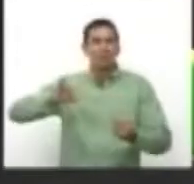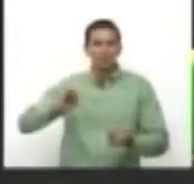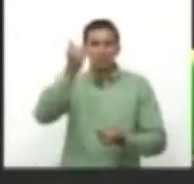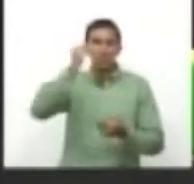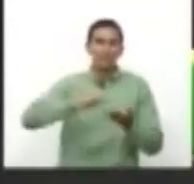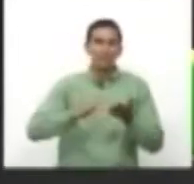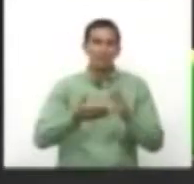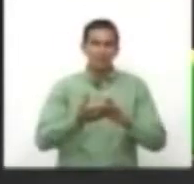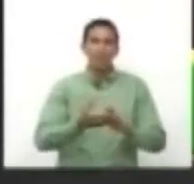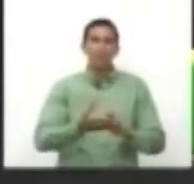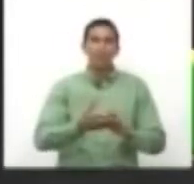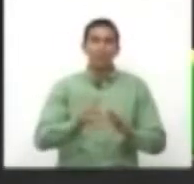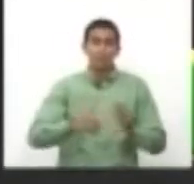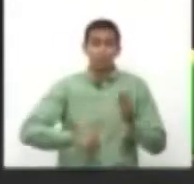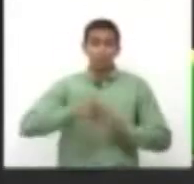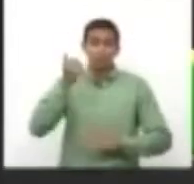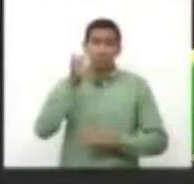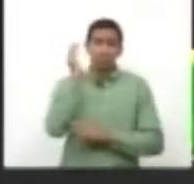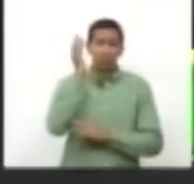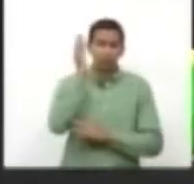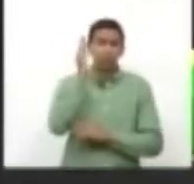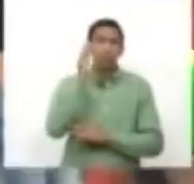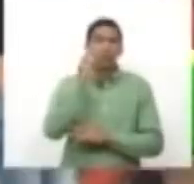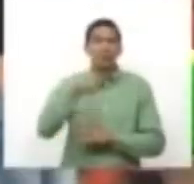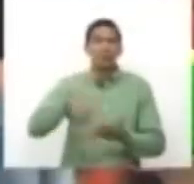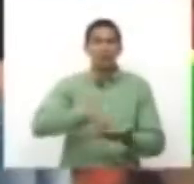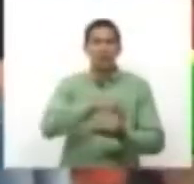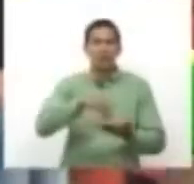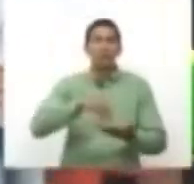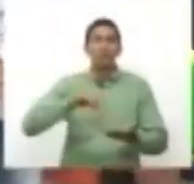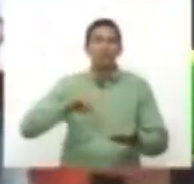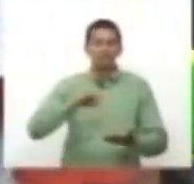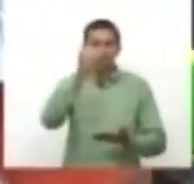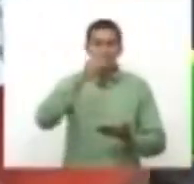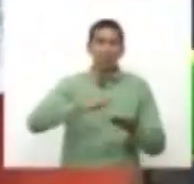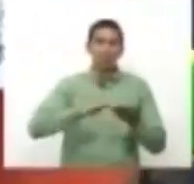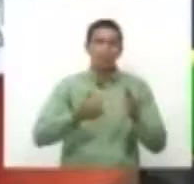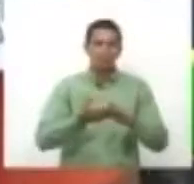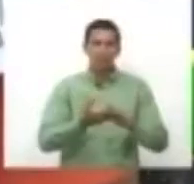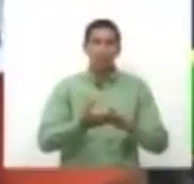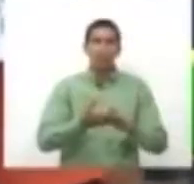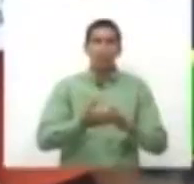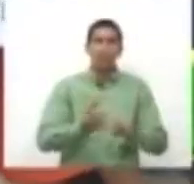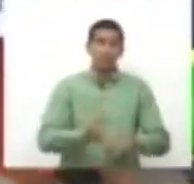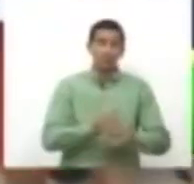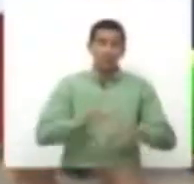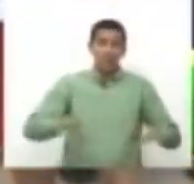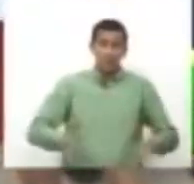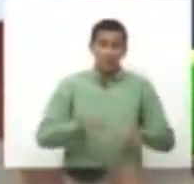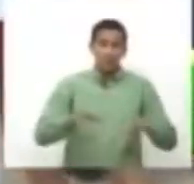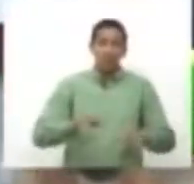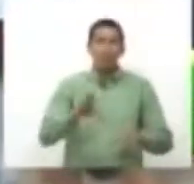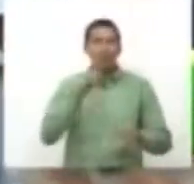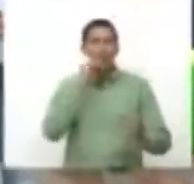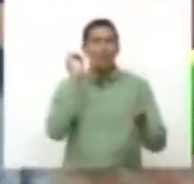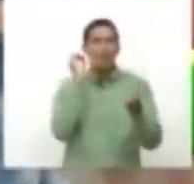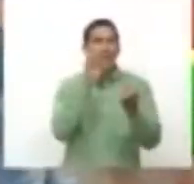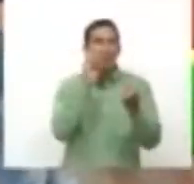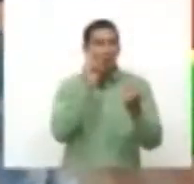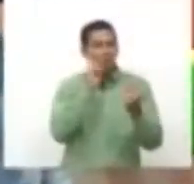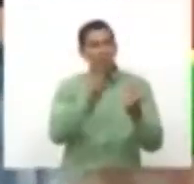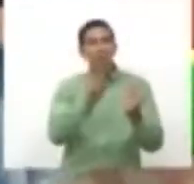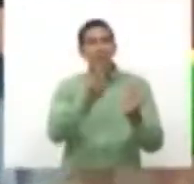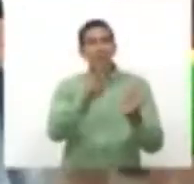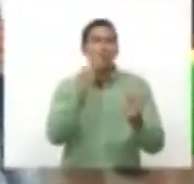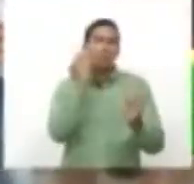dio inicio a la campaña Atlántico por el Sí a la Paz. En su primera actividad participó en el foro Mujeres Constructoras de